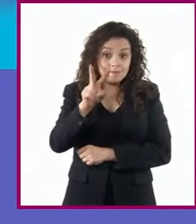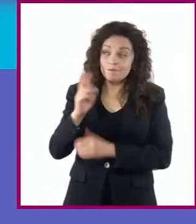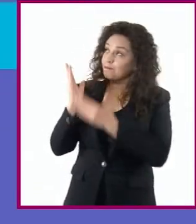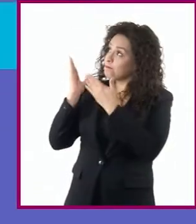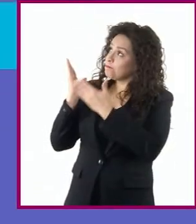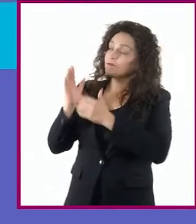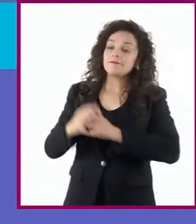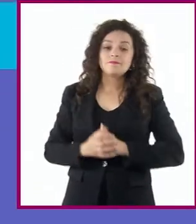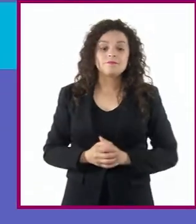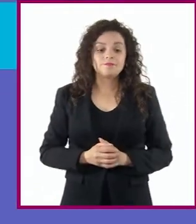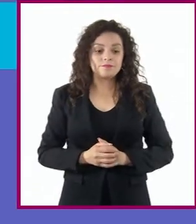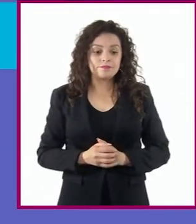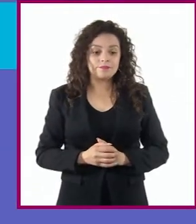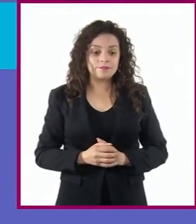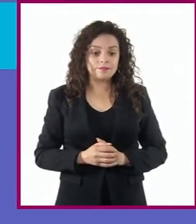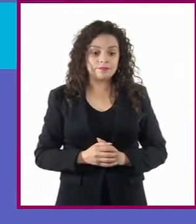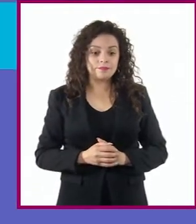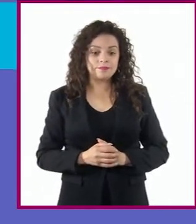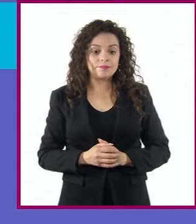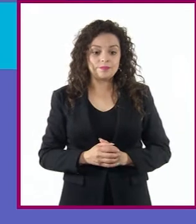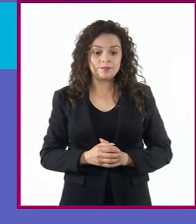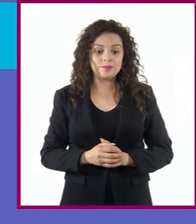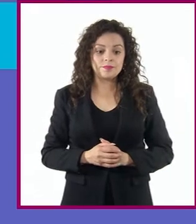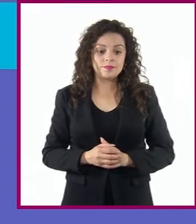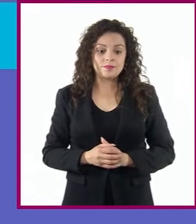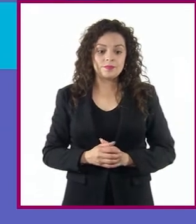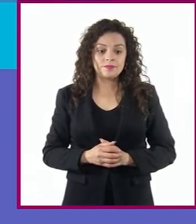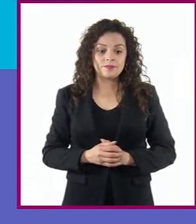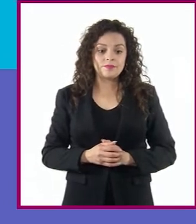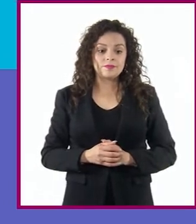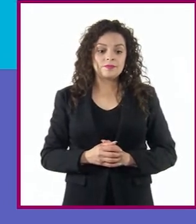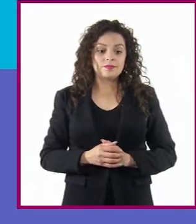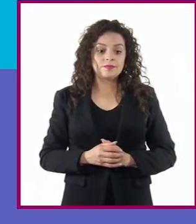La luz, 2 pesetas.